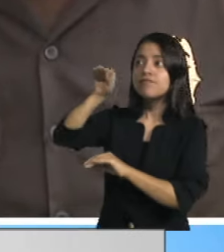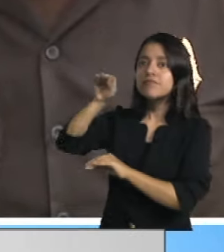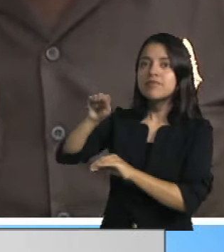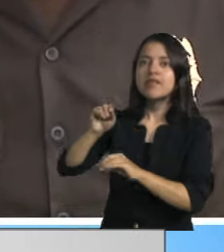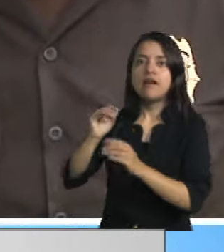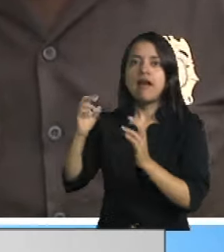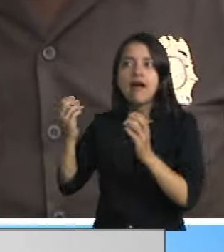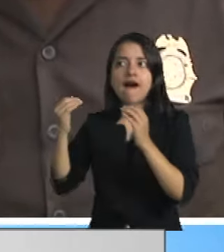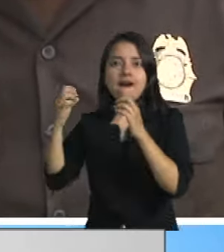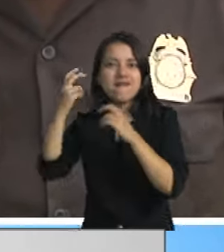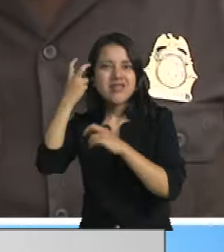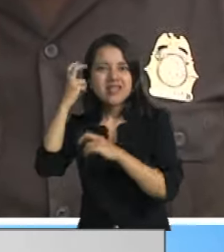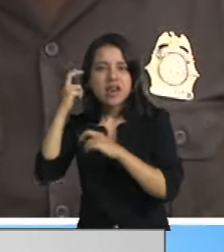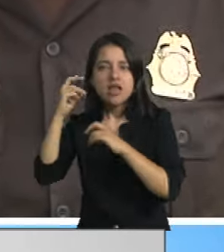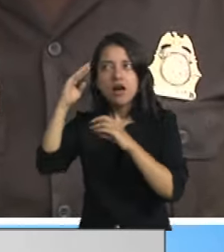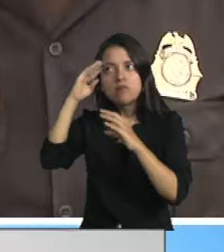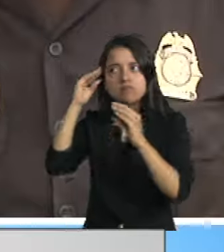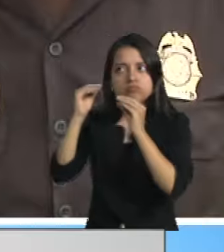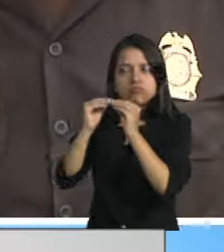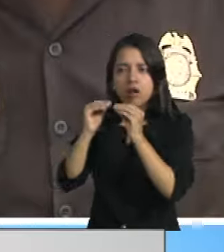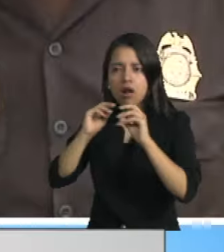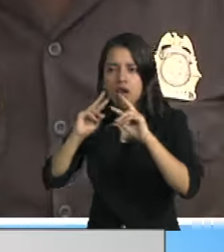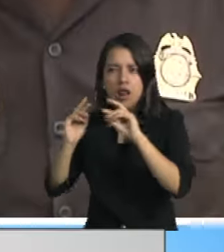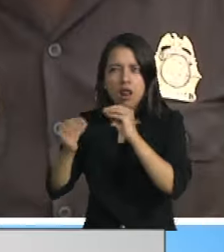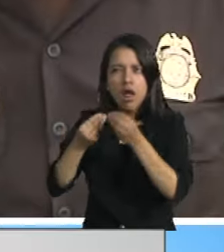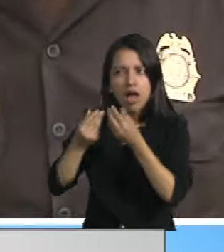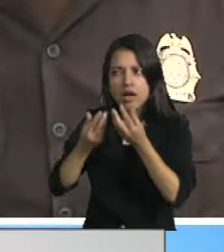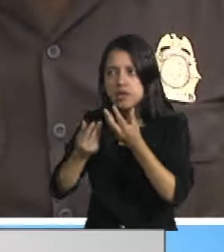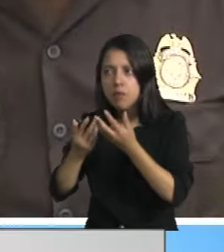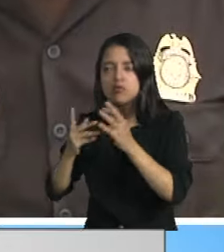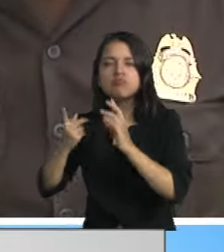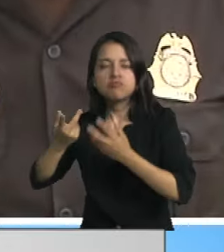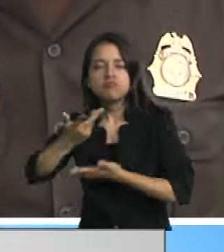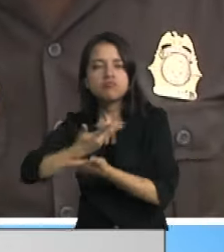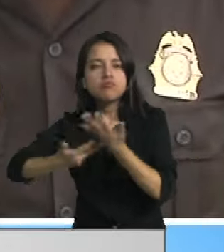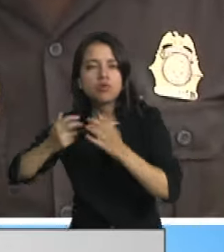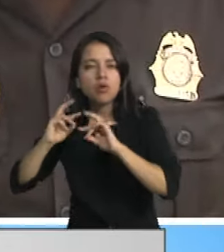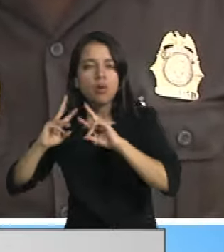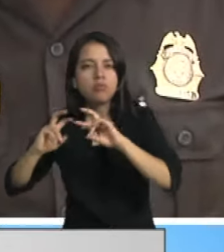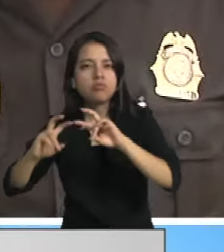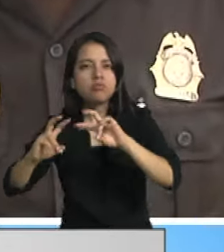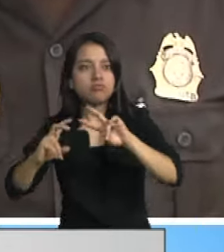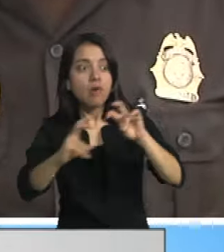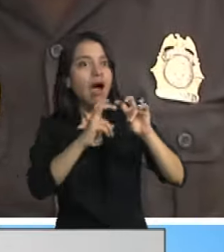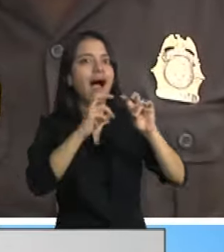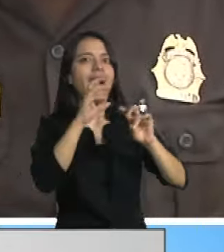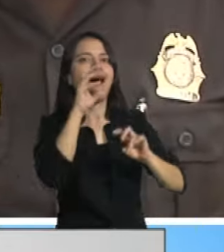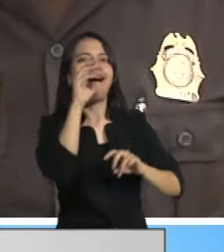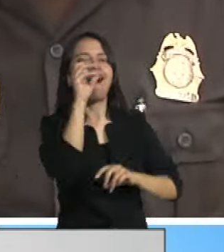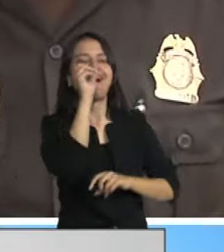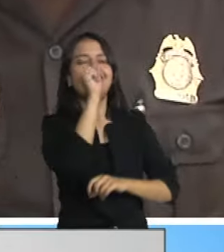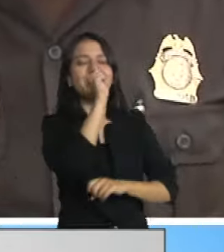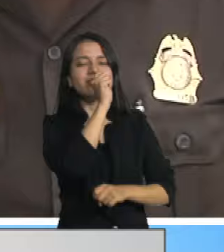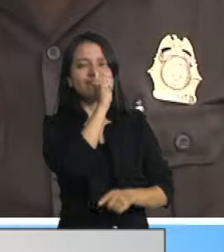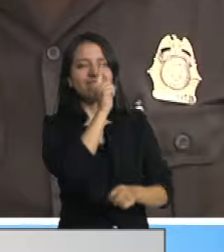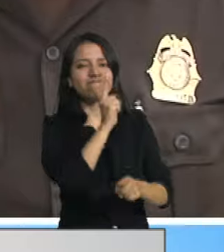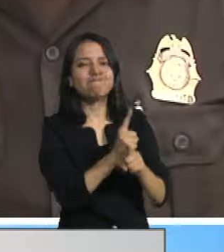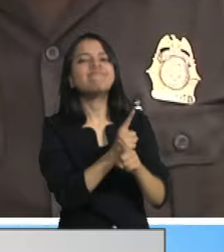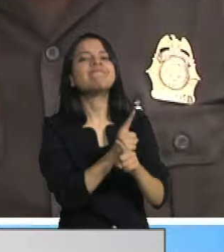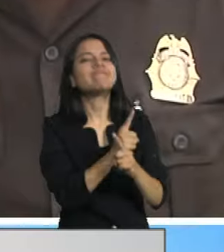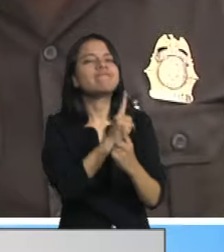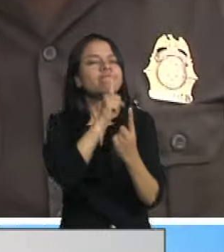la Fiscalía, inicia un proceso investigativo de seguimientos, de actividades técnicas, y así es que determinamos